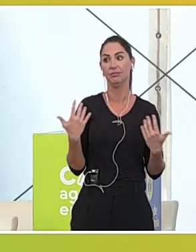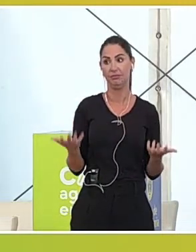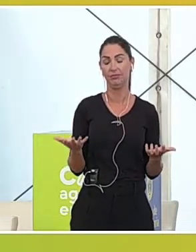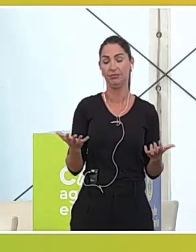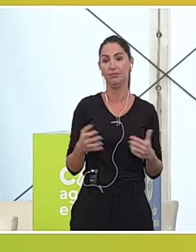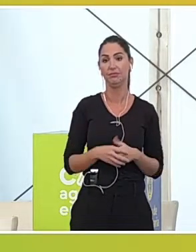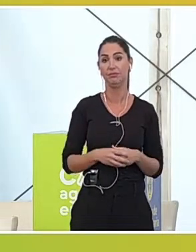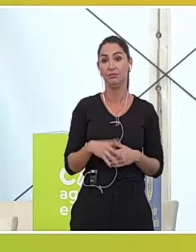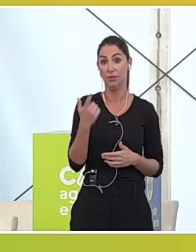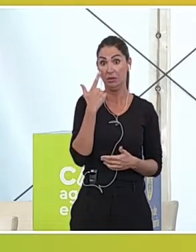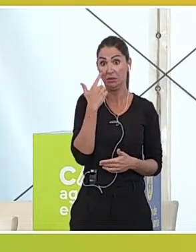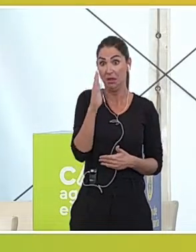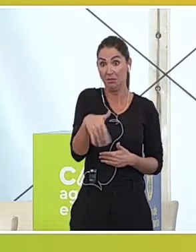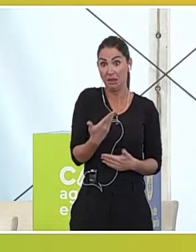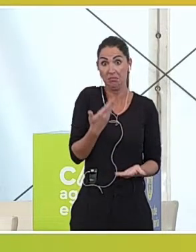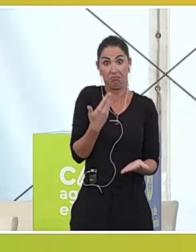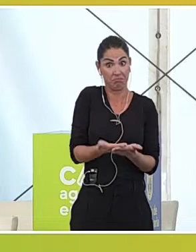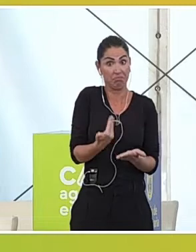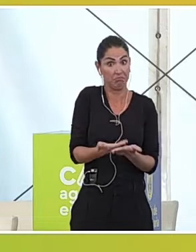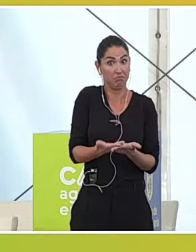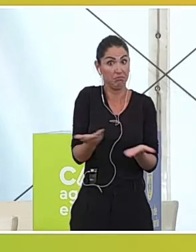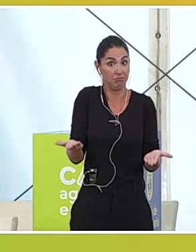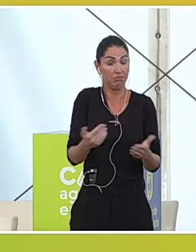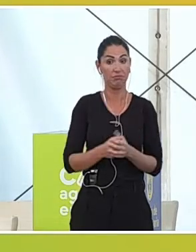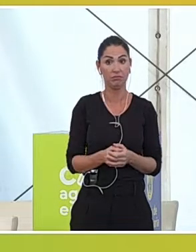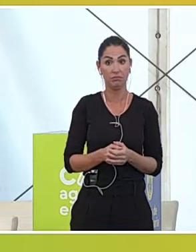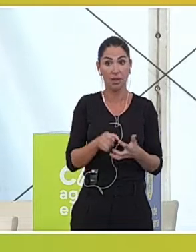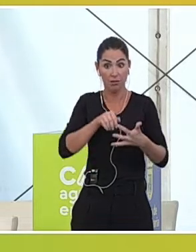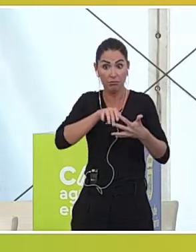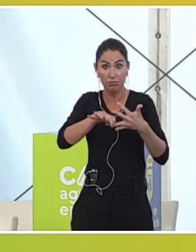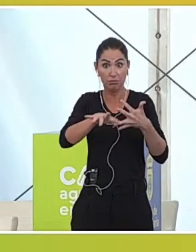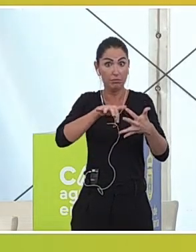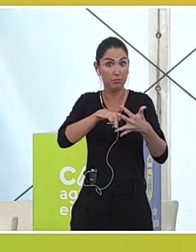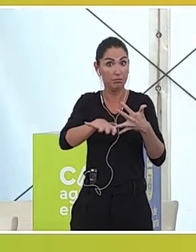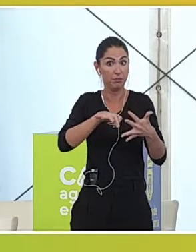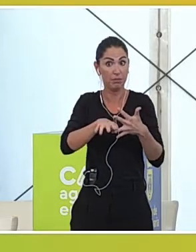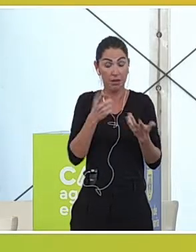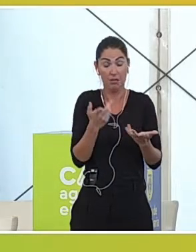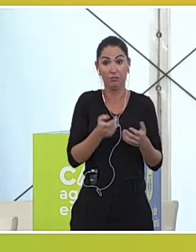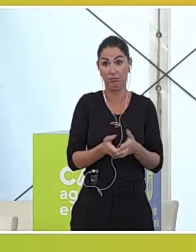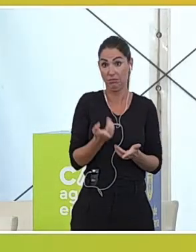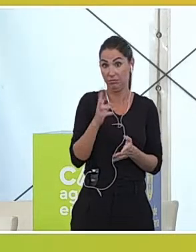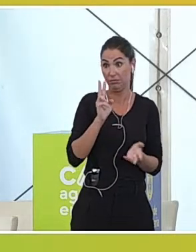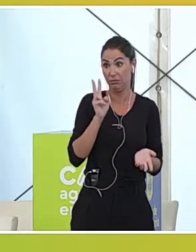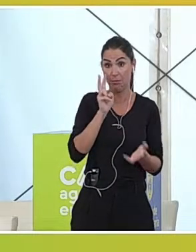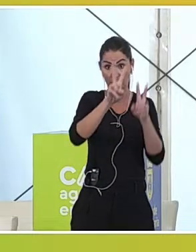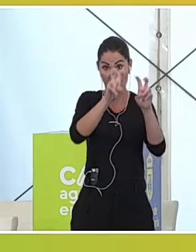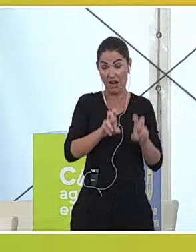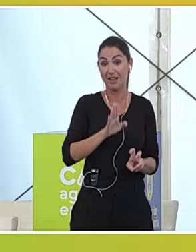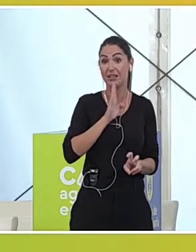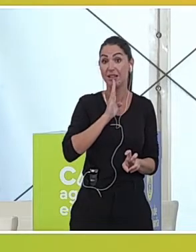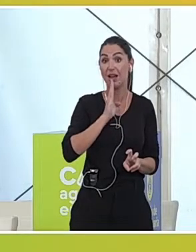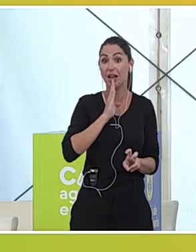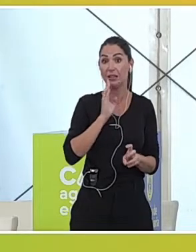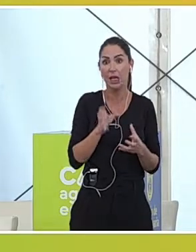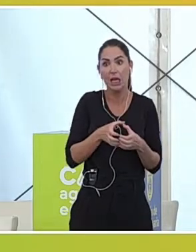se ha comprobado, se ha visto que sale un permeado, que es el análisis que han visto ustedes antes, y